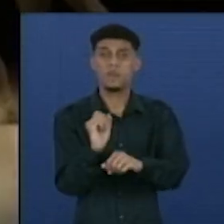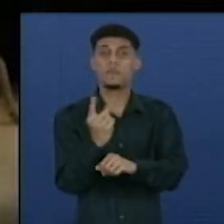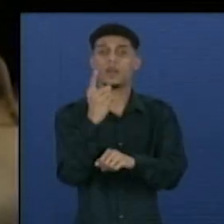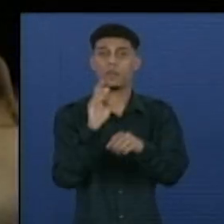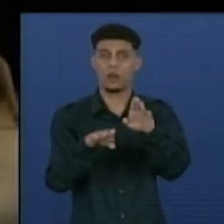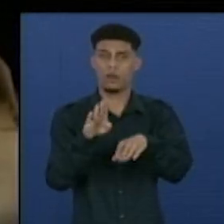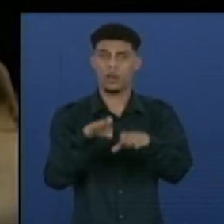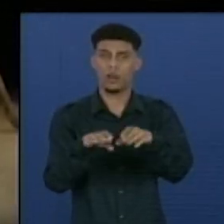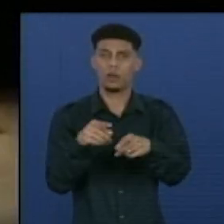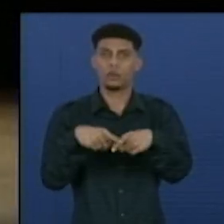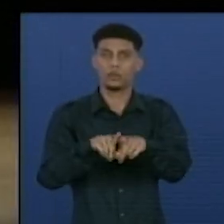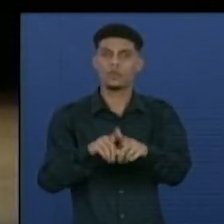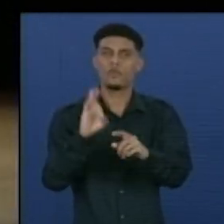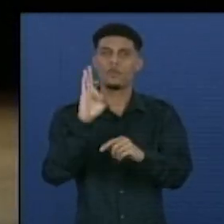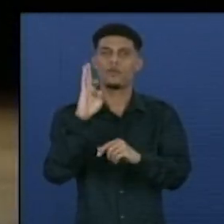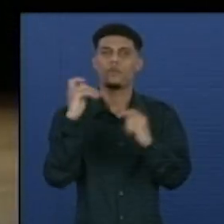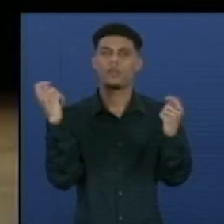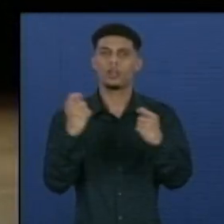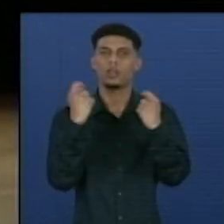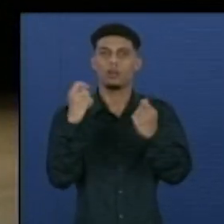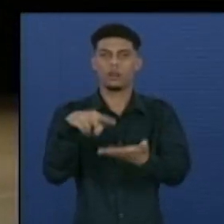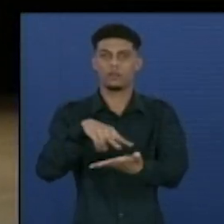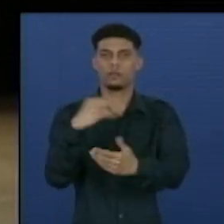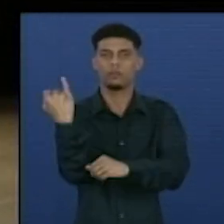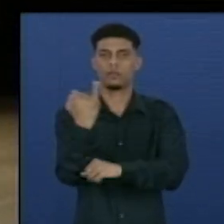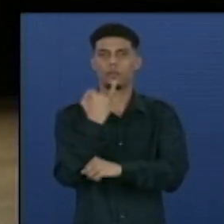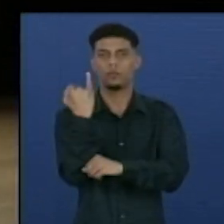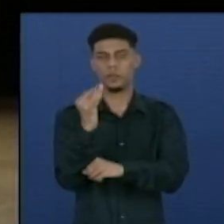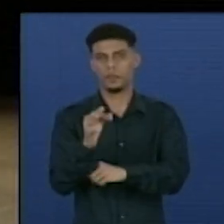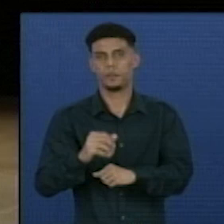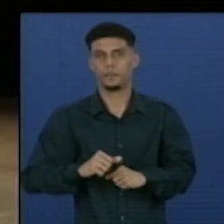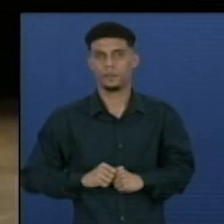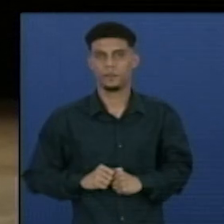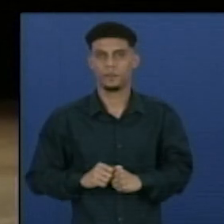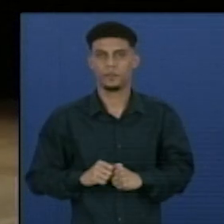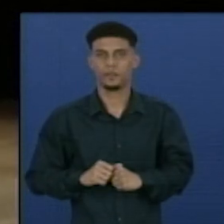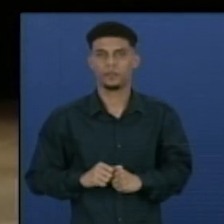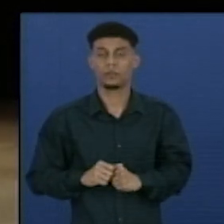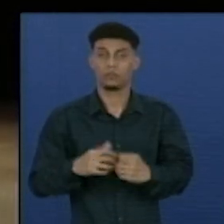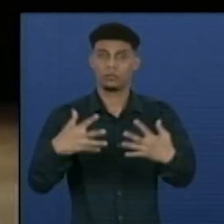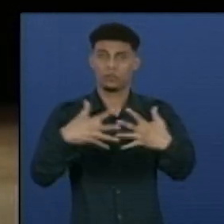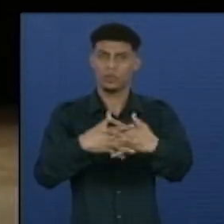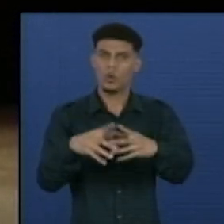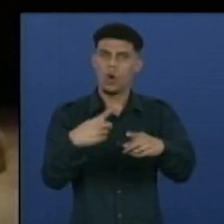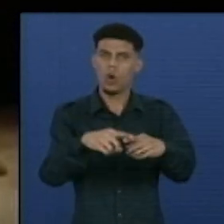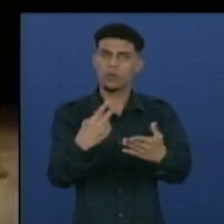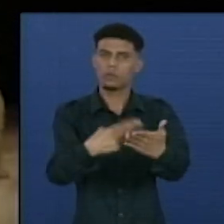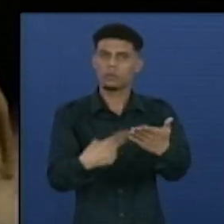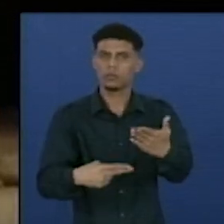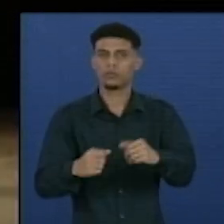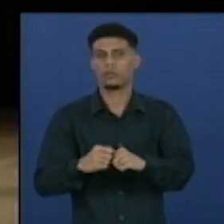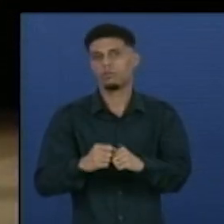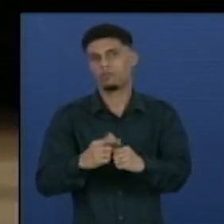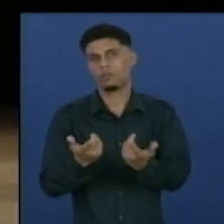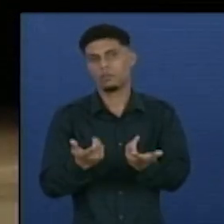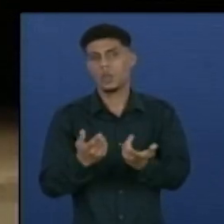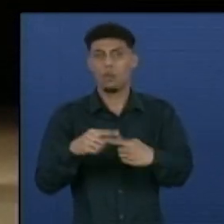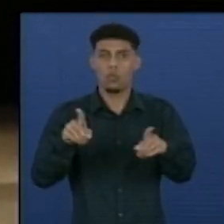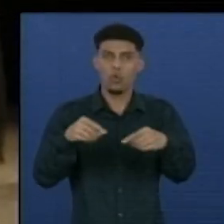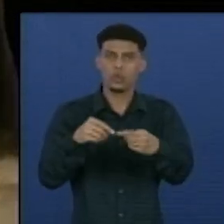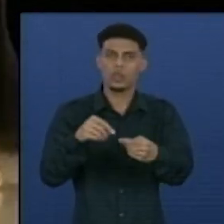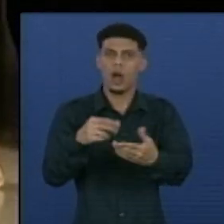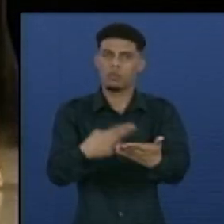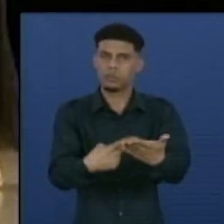primera vez con el Festival Internacional de Ballet de La Habana, Alicia Alonso. La relación con otras artes será patente desde las